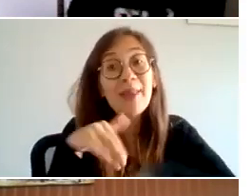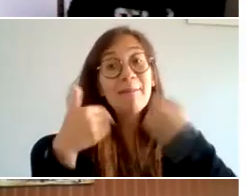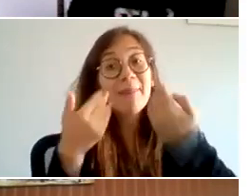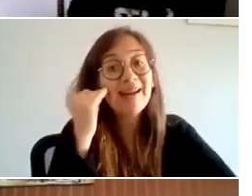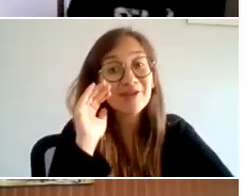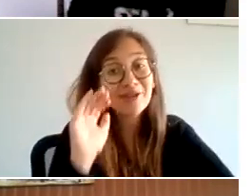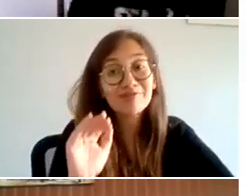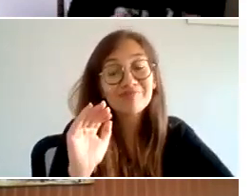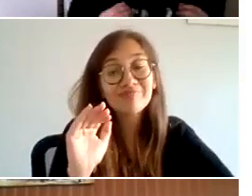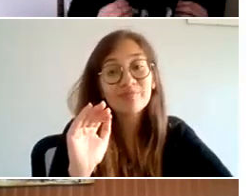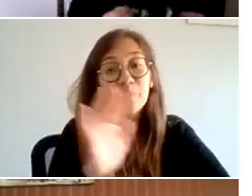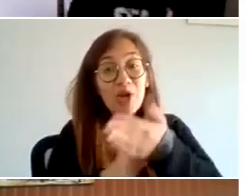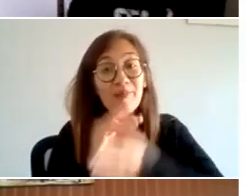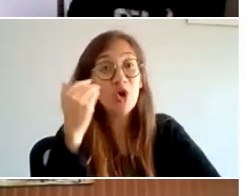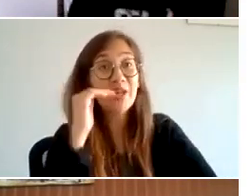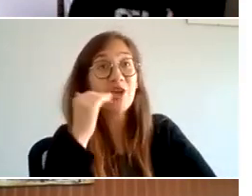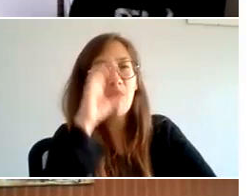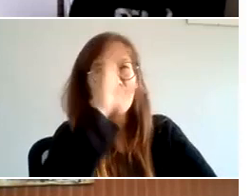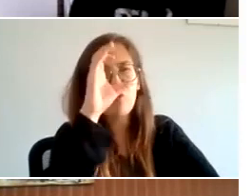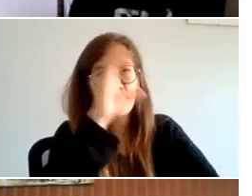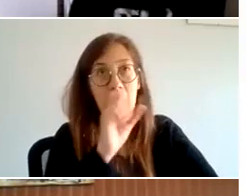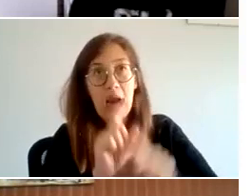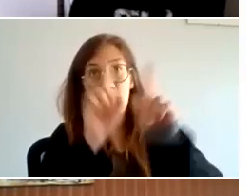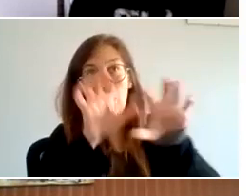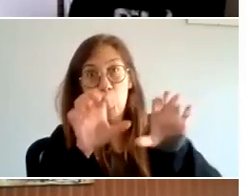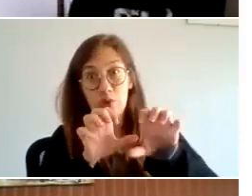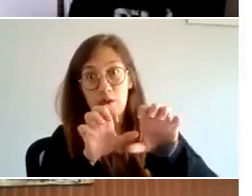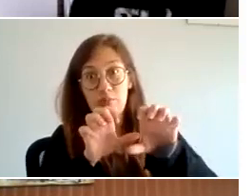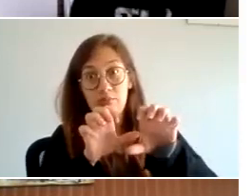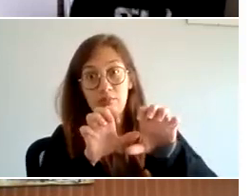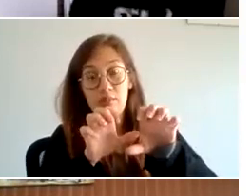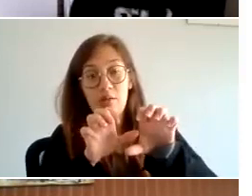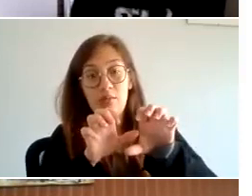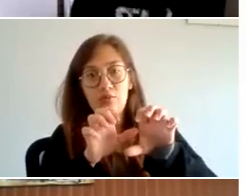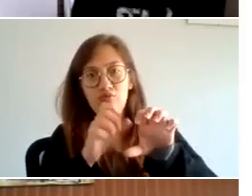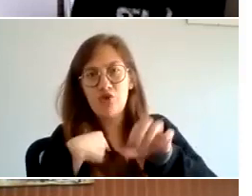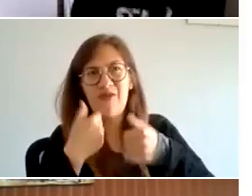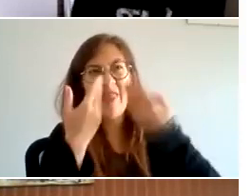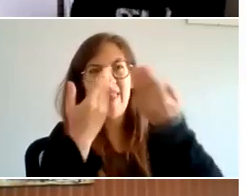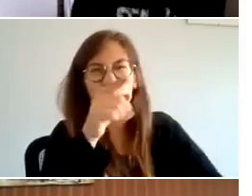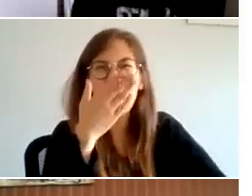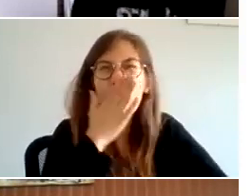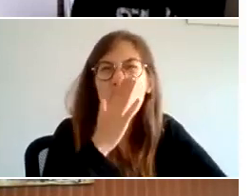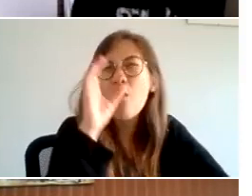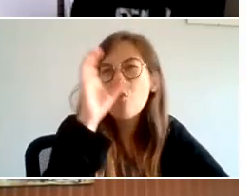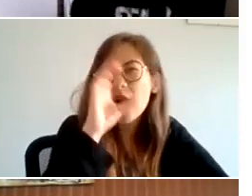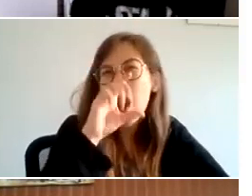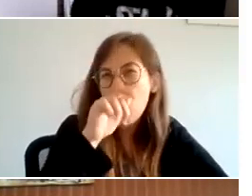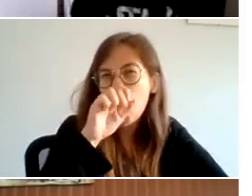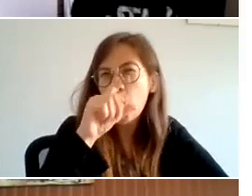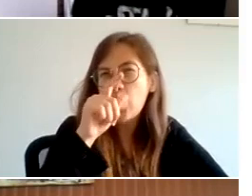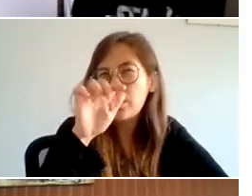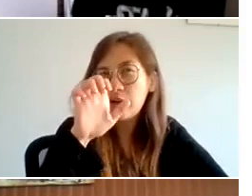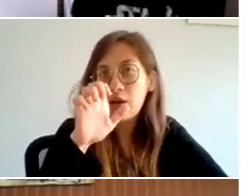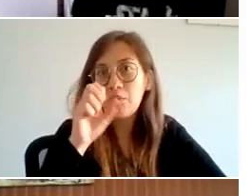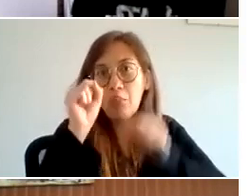edad. Esto puede ser muy útil, por ejemplo, para escuelas, para que los niños no busquen contenido que puede ser para mayores de edad, o